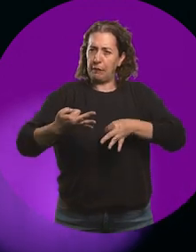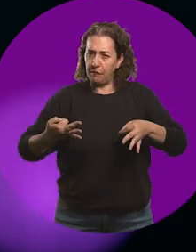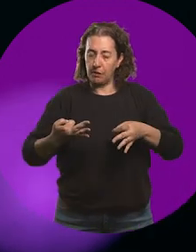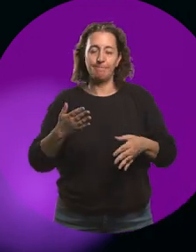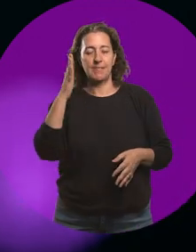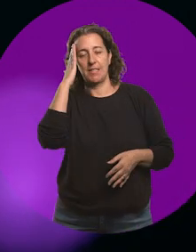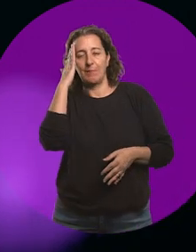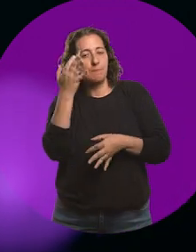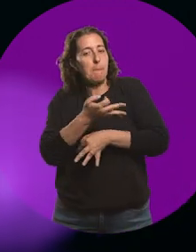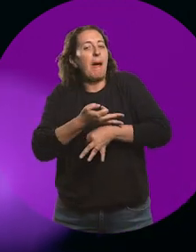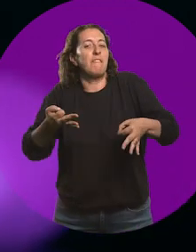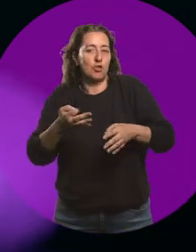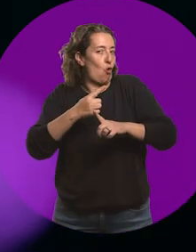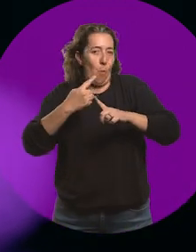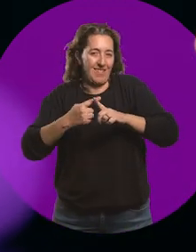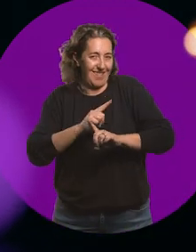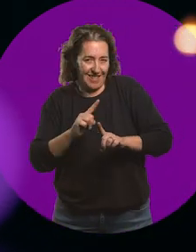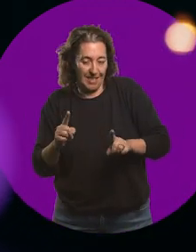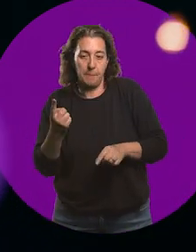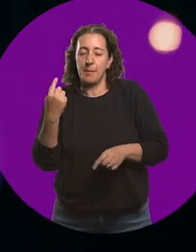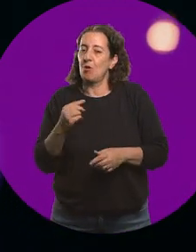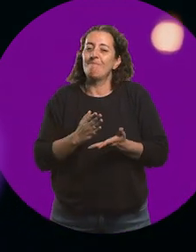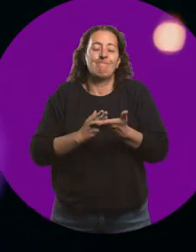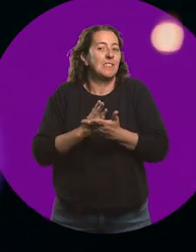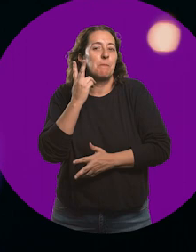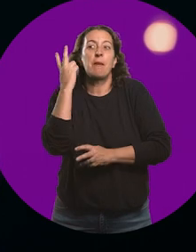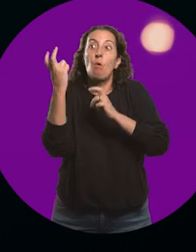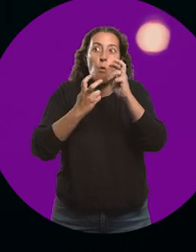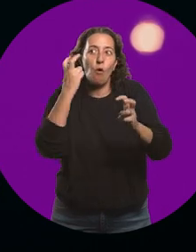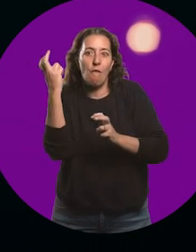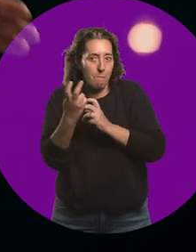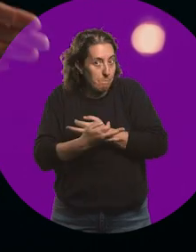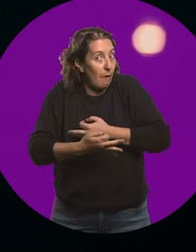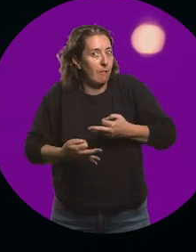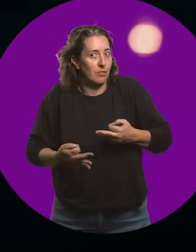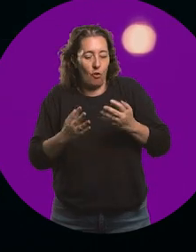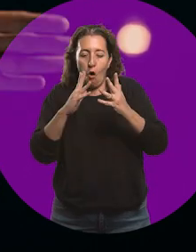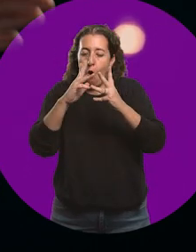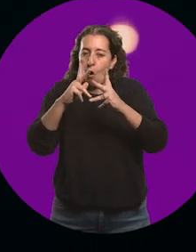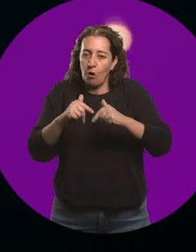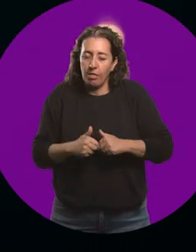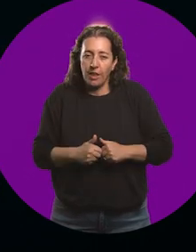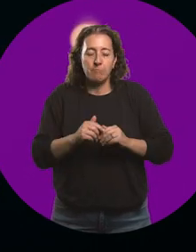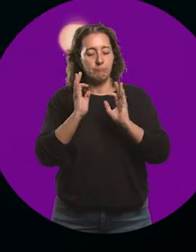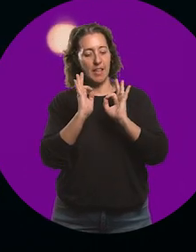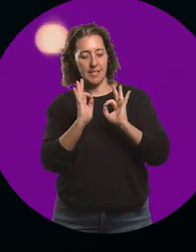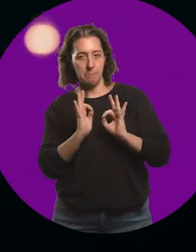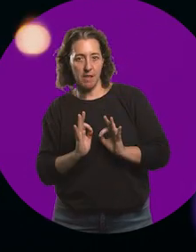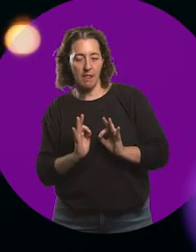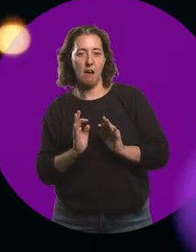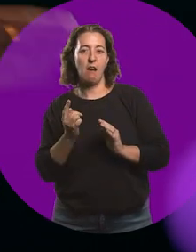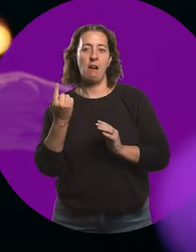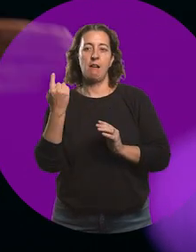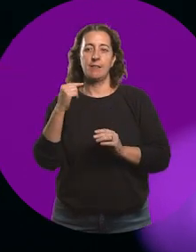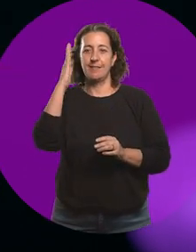perfección no existe, pero esa búsqueda eterna, ese orden, esa disciplina de saber